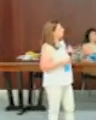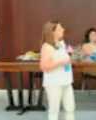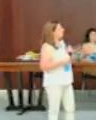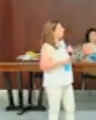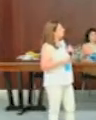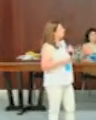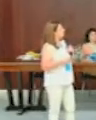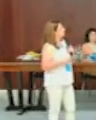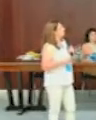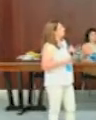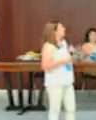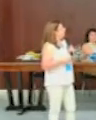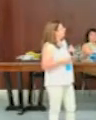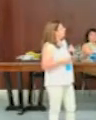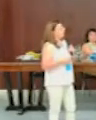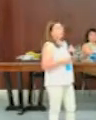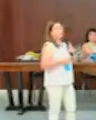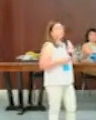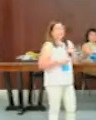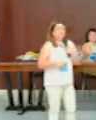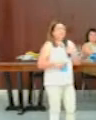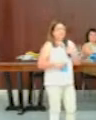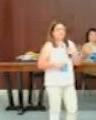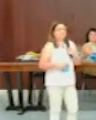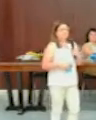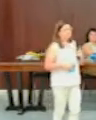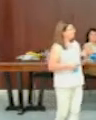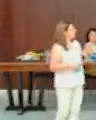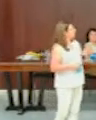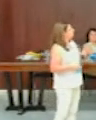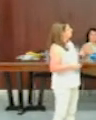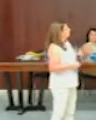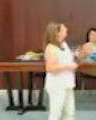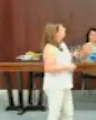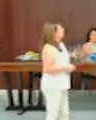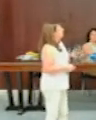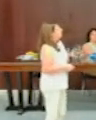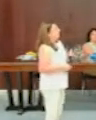pordiosero, quejumbroso y se preocupa por la gente.